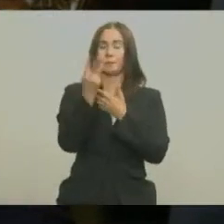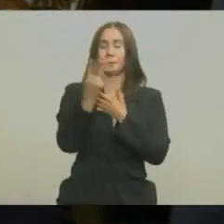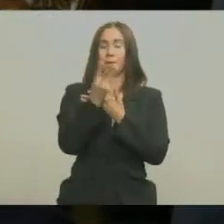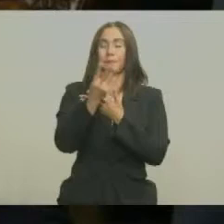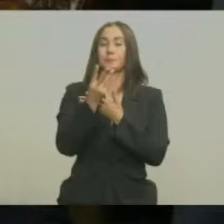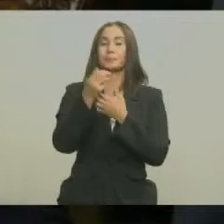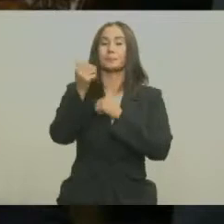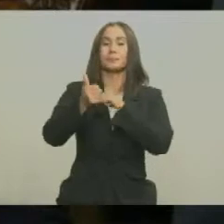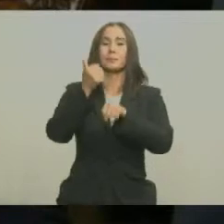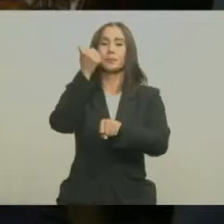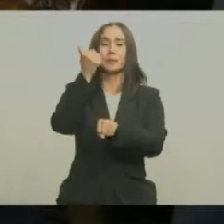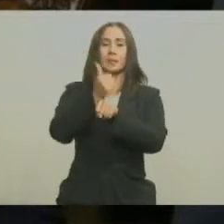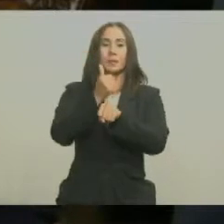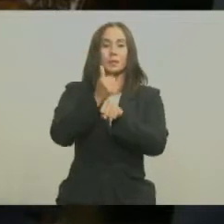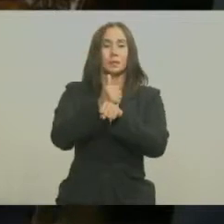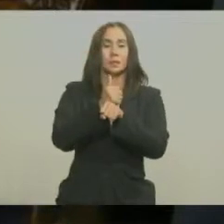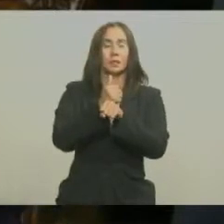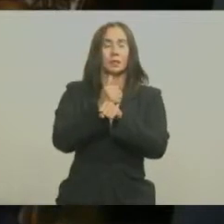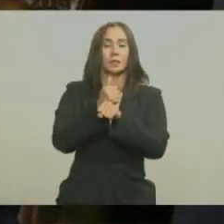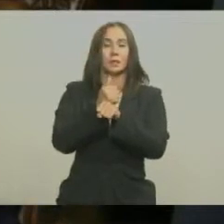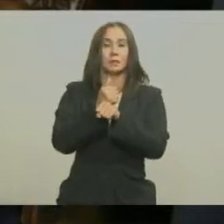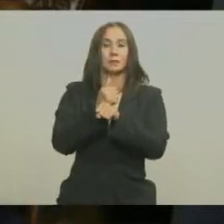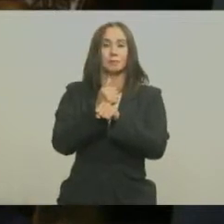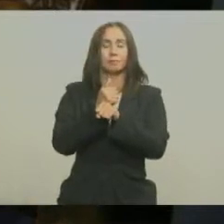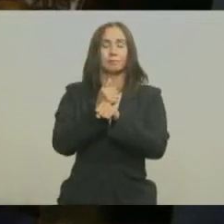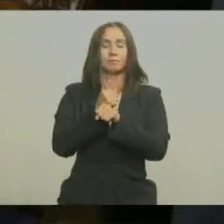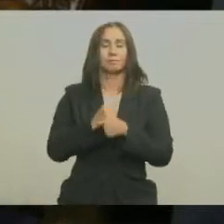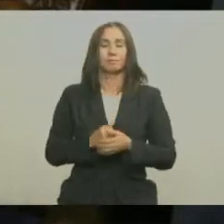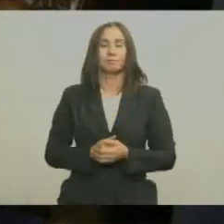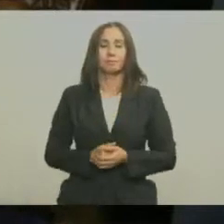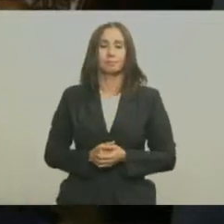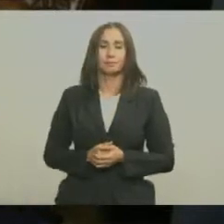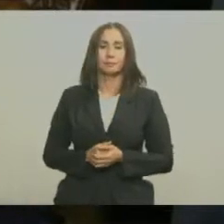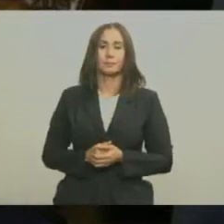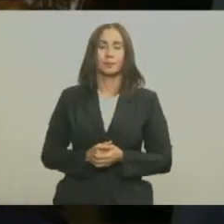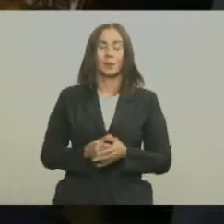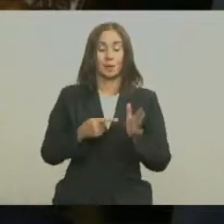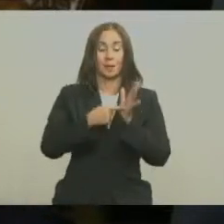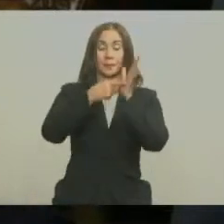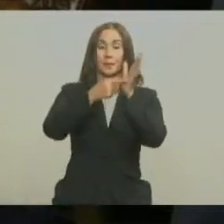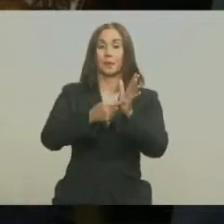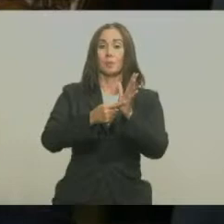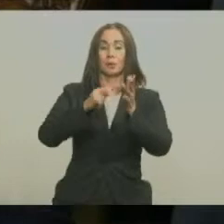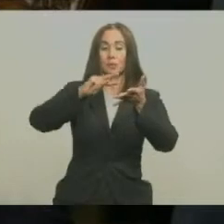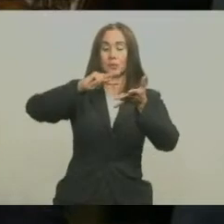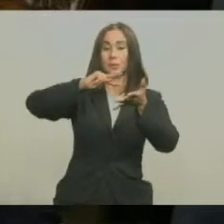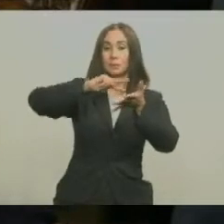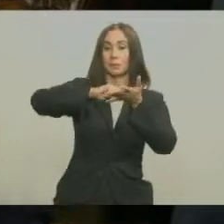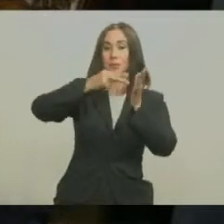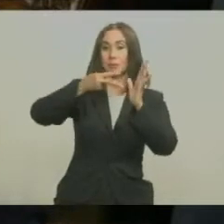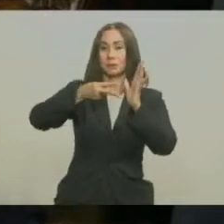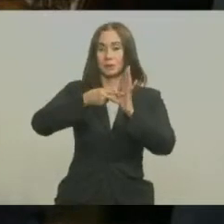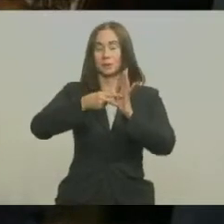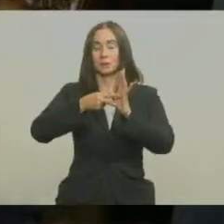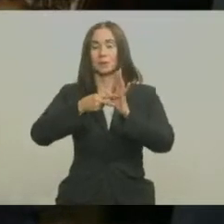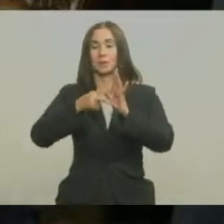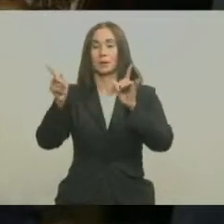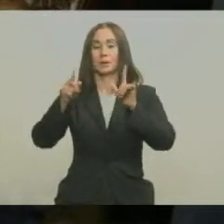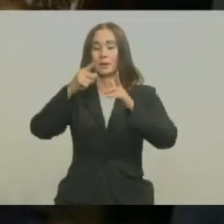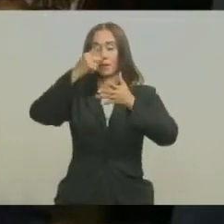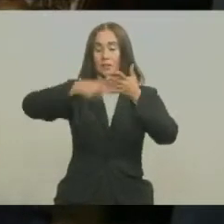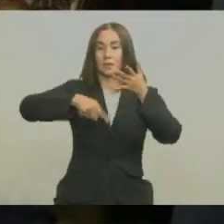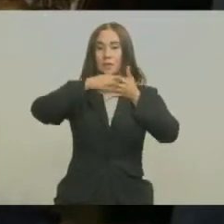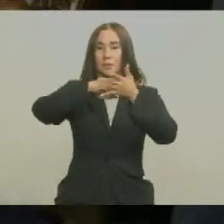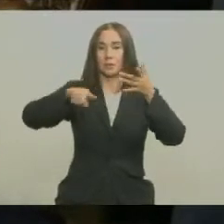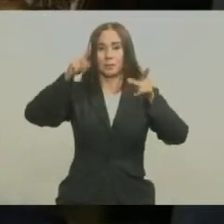sentada con mucho más profundidad lo que significa eliminar la posibilidad de los acuerdos entre